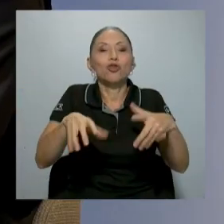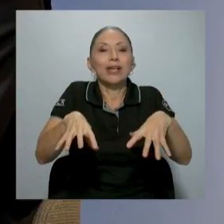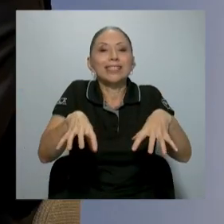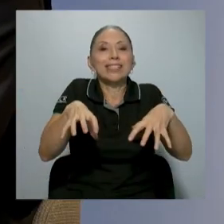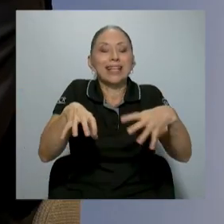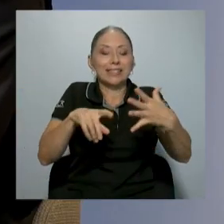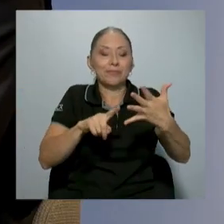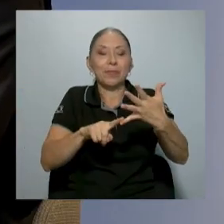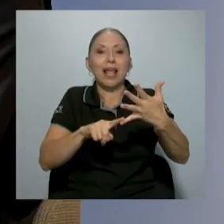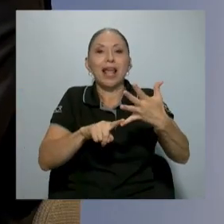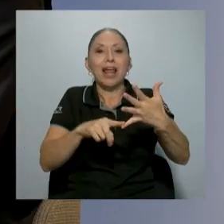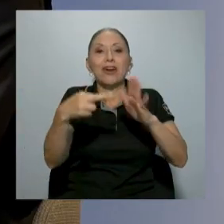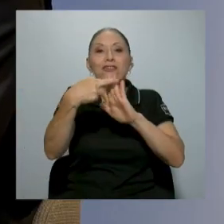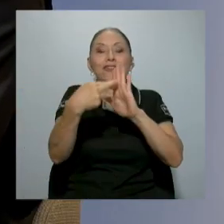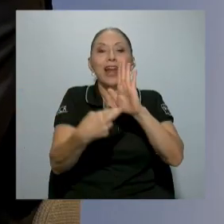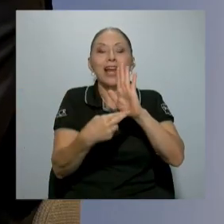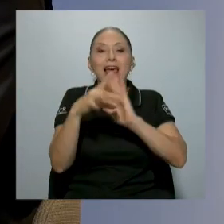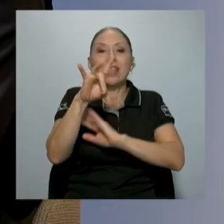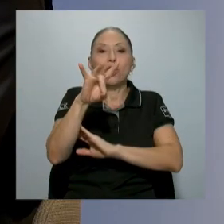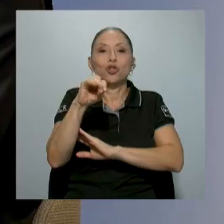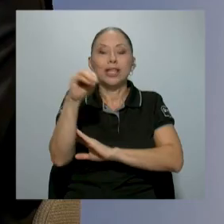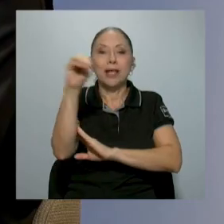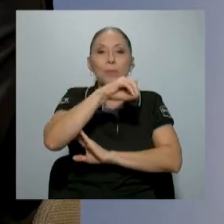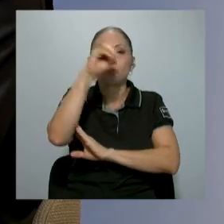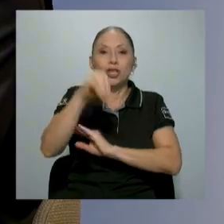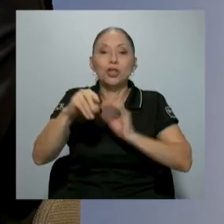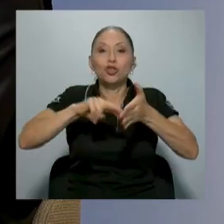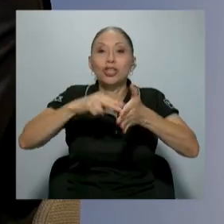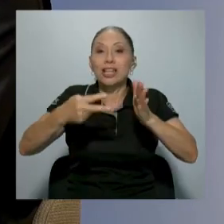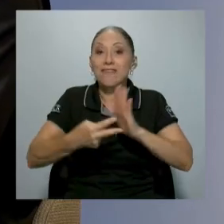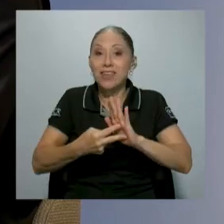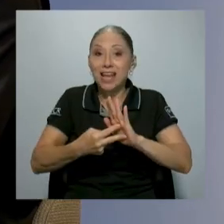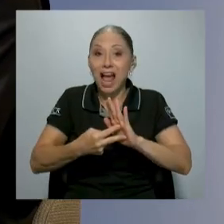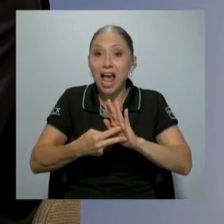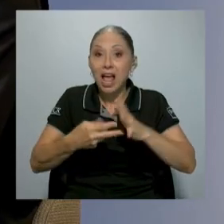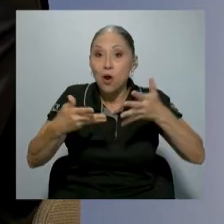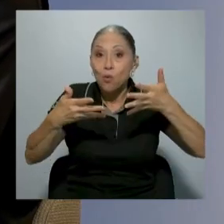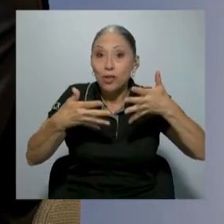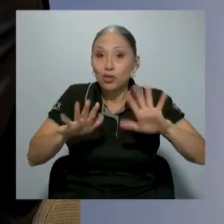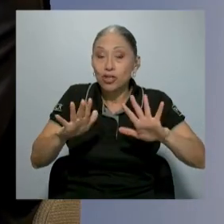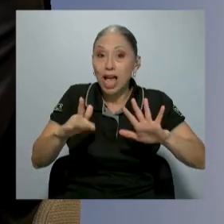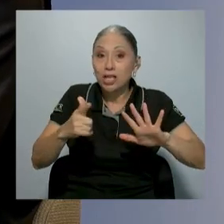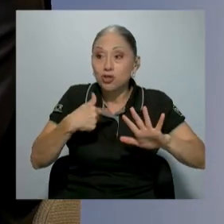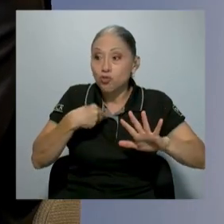del 80%, eso significa dejar de consumir alimentos cuando yo ya llegue a esa cifra.